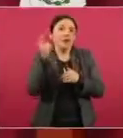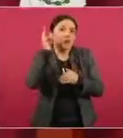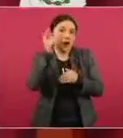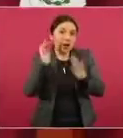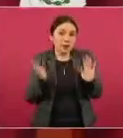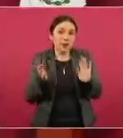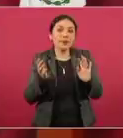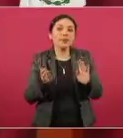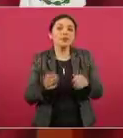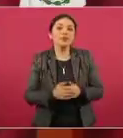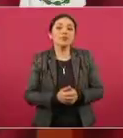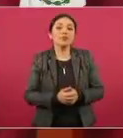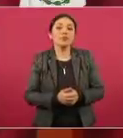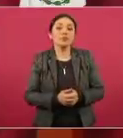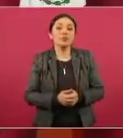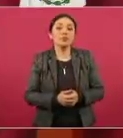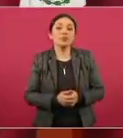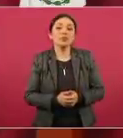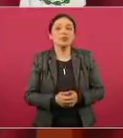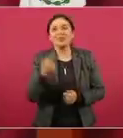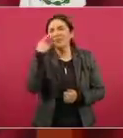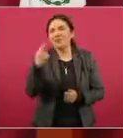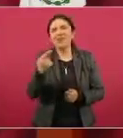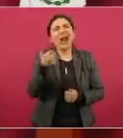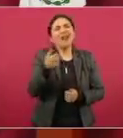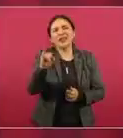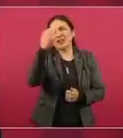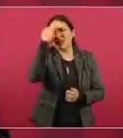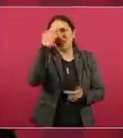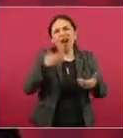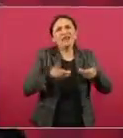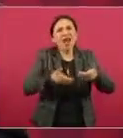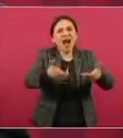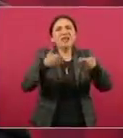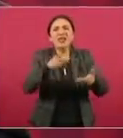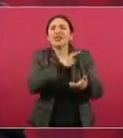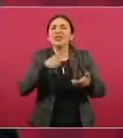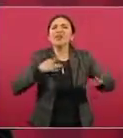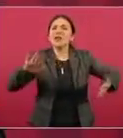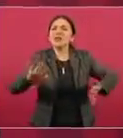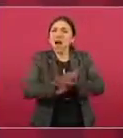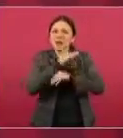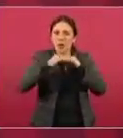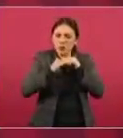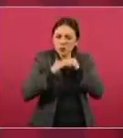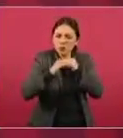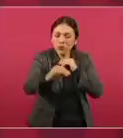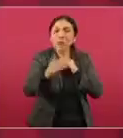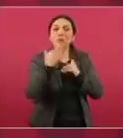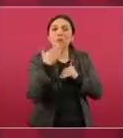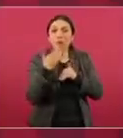y haya demasiados baches, y lo que hay que hacer es reencarpetar